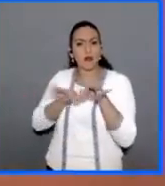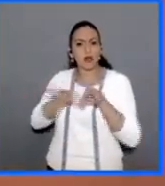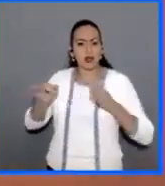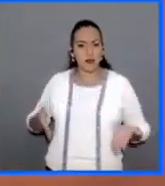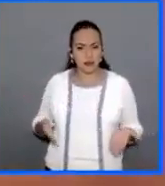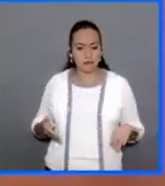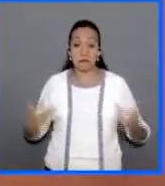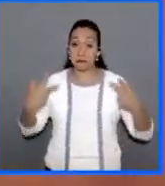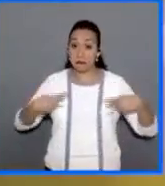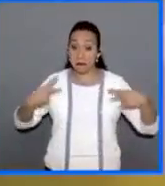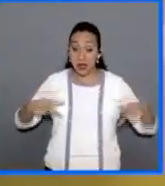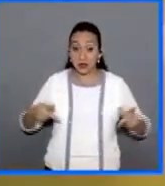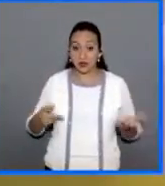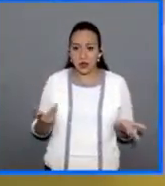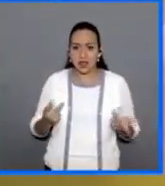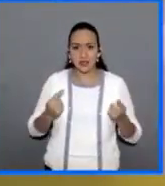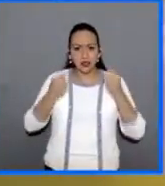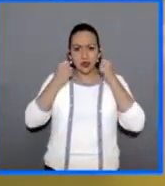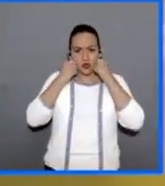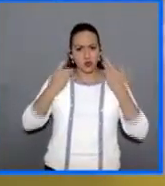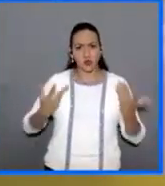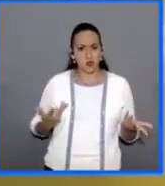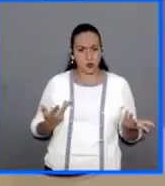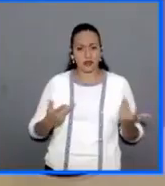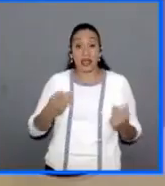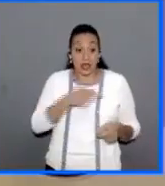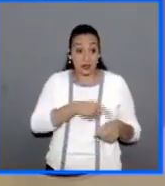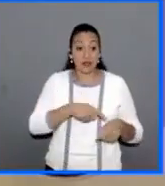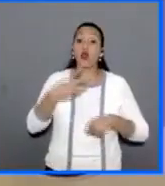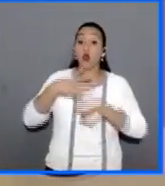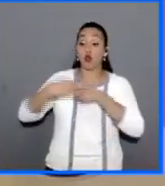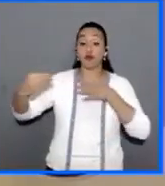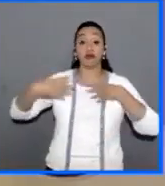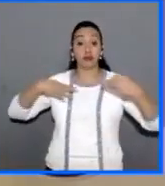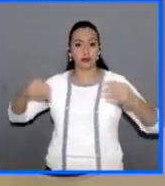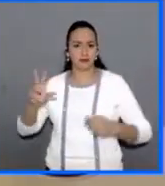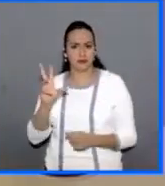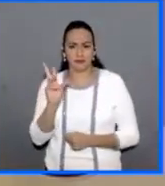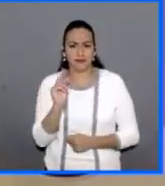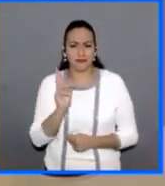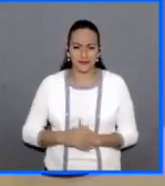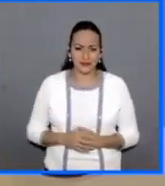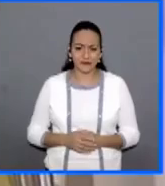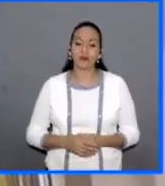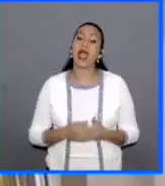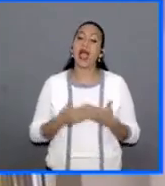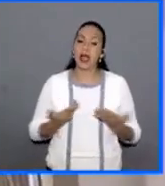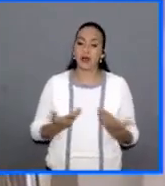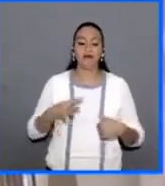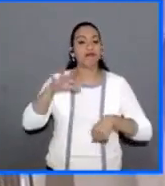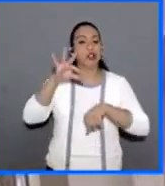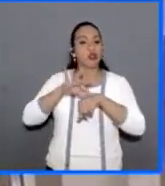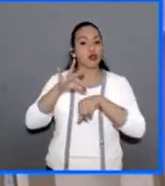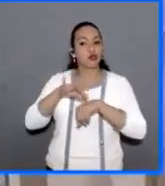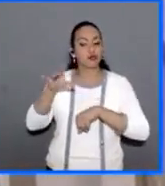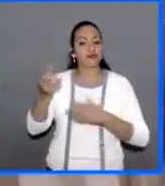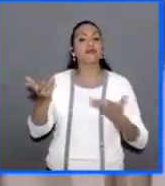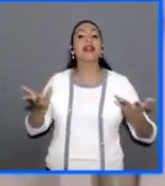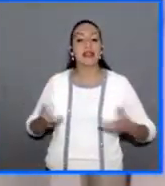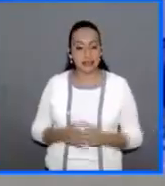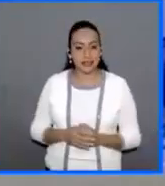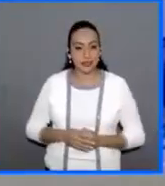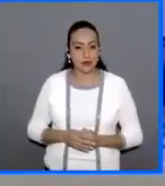no representan un riesgo para la salud de otras. En el caso del sector médico, para proteger el derecho a la salud,